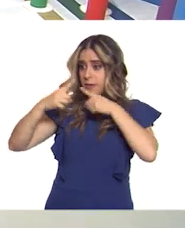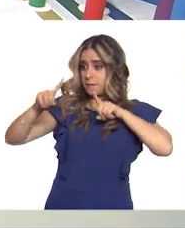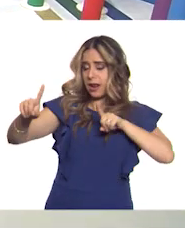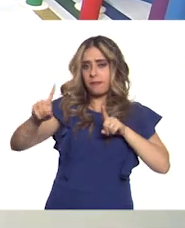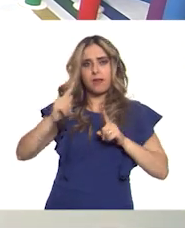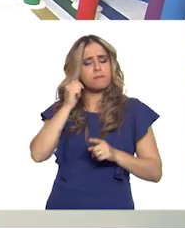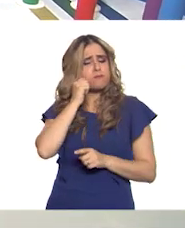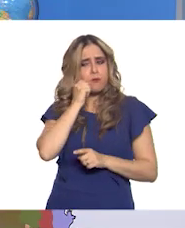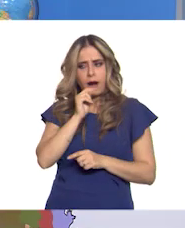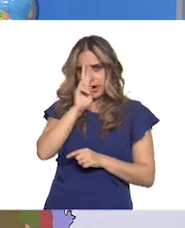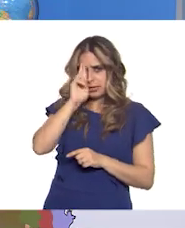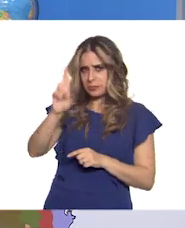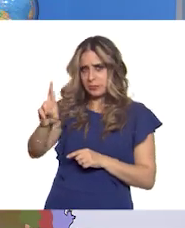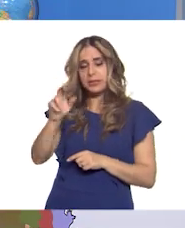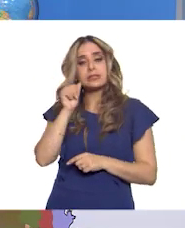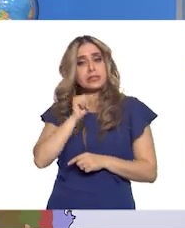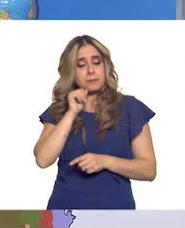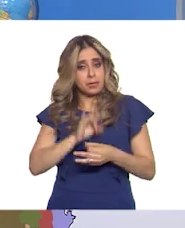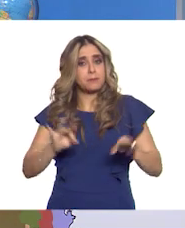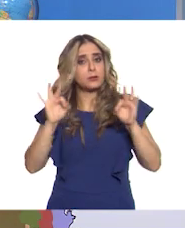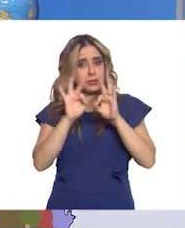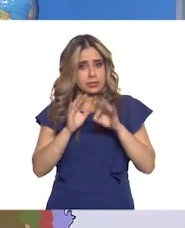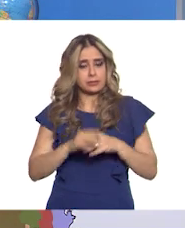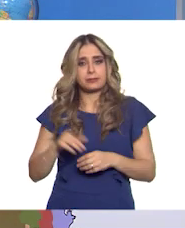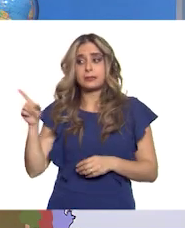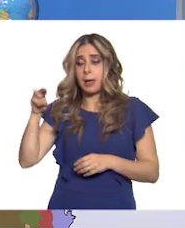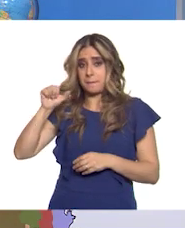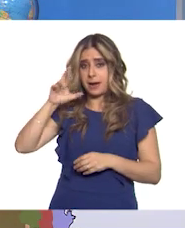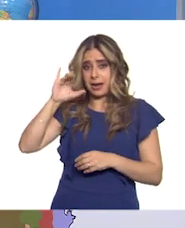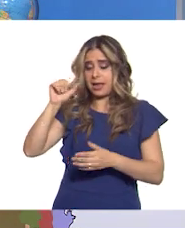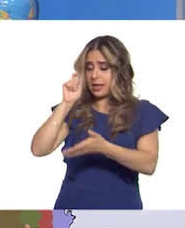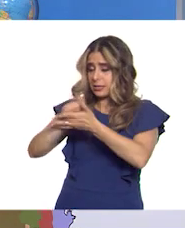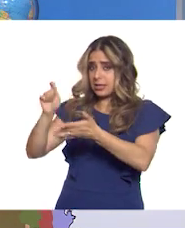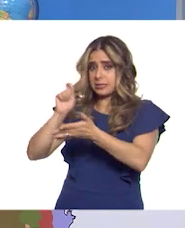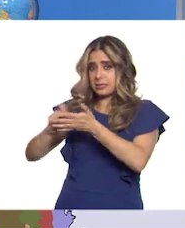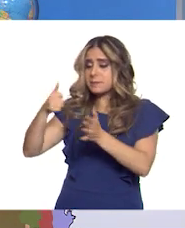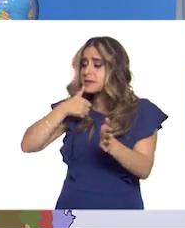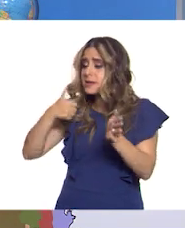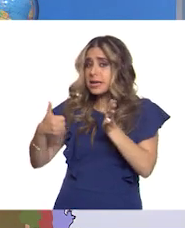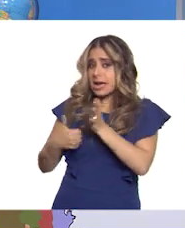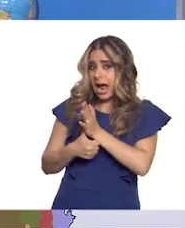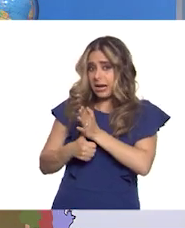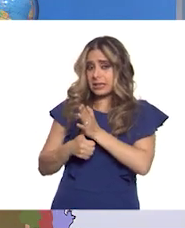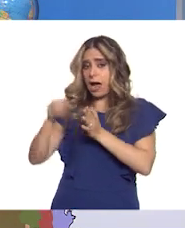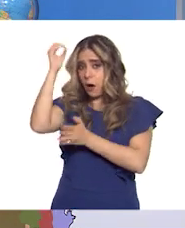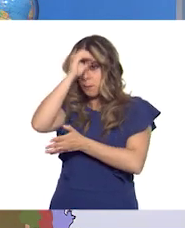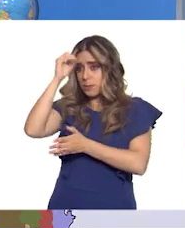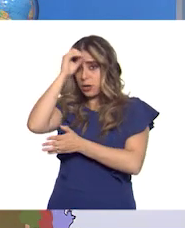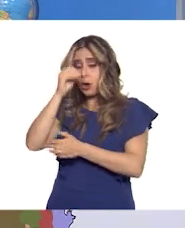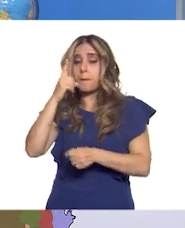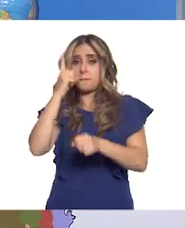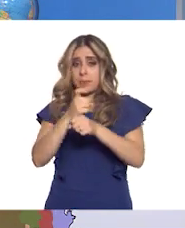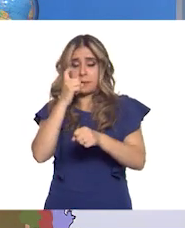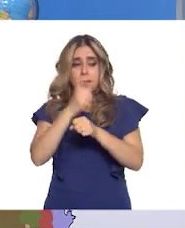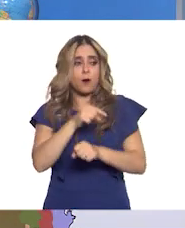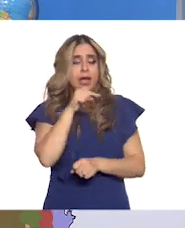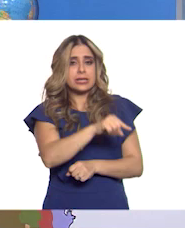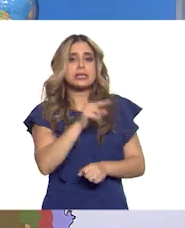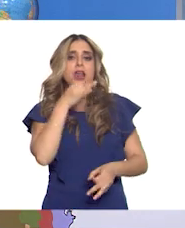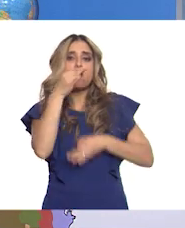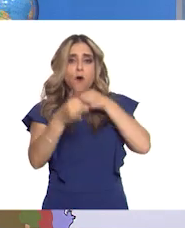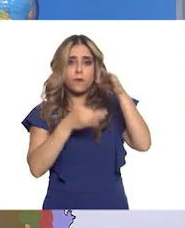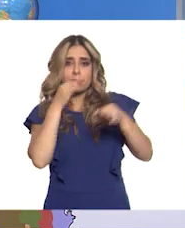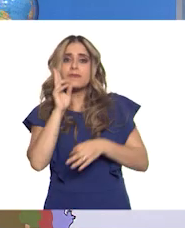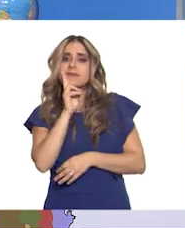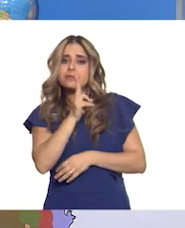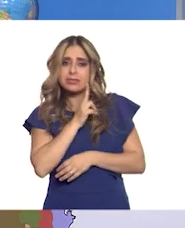todo recuerden que María redactó su carta con base en una noticia. Ella primero se dio la tarea de buscar